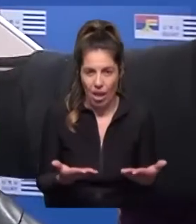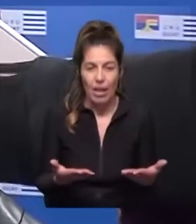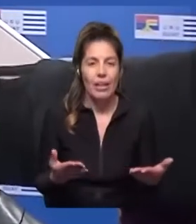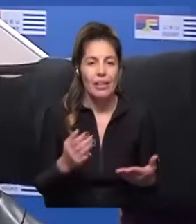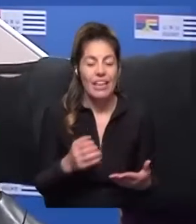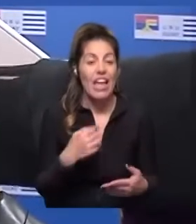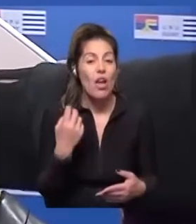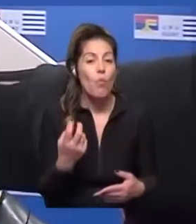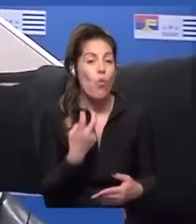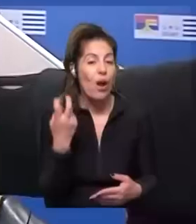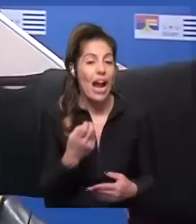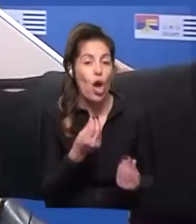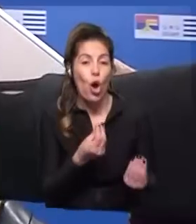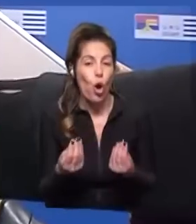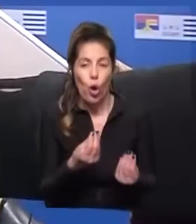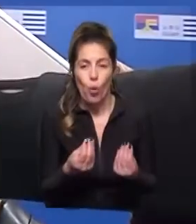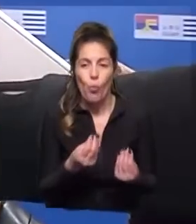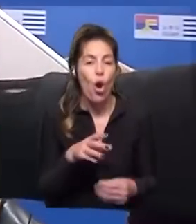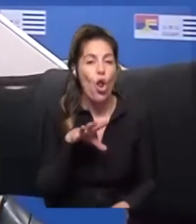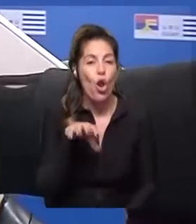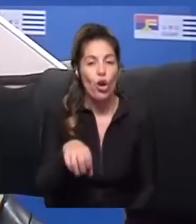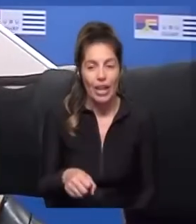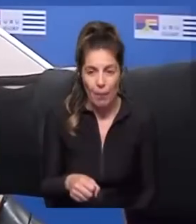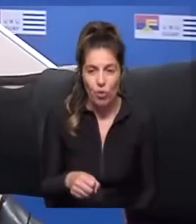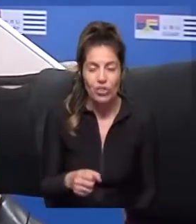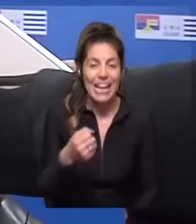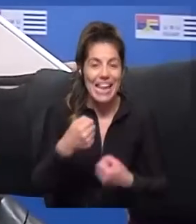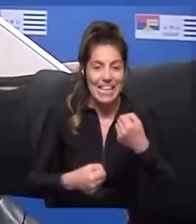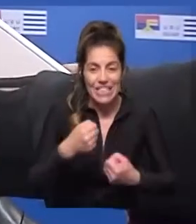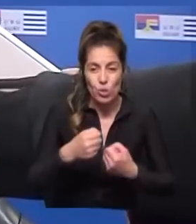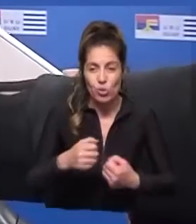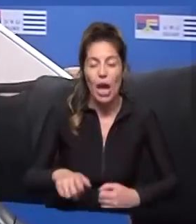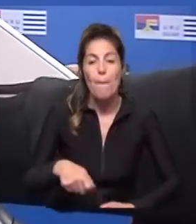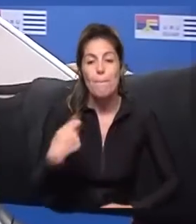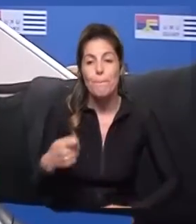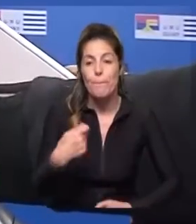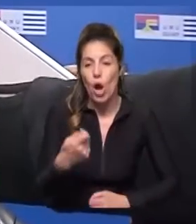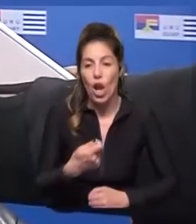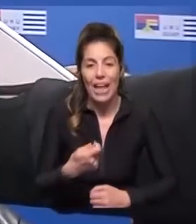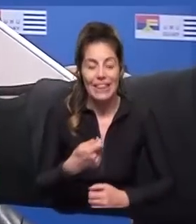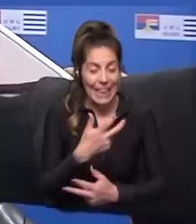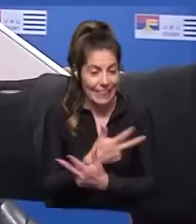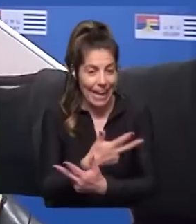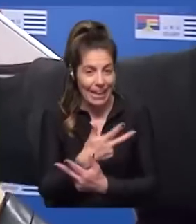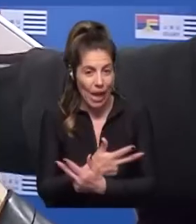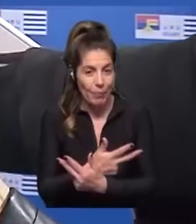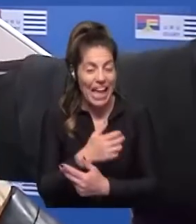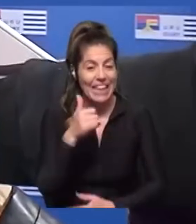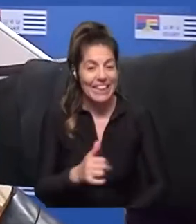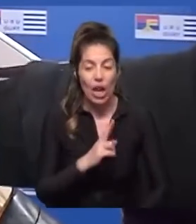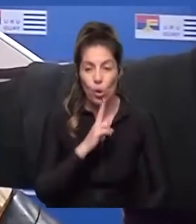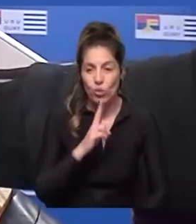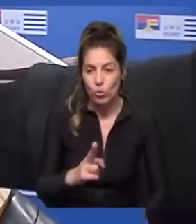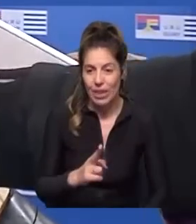debemos Buscar como logramos que las Industrias del Portland en manos de ancap tengan un resultado positivo